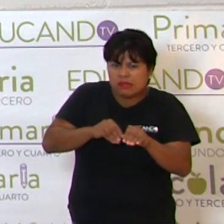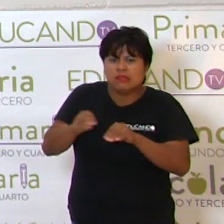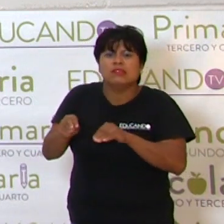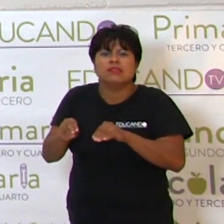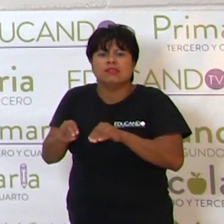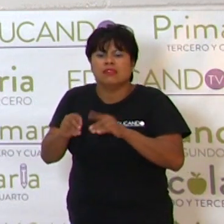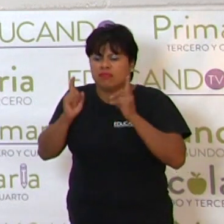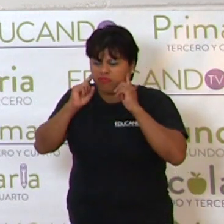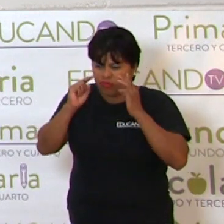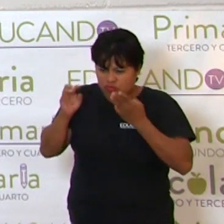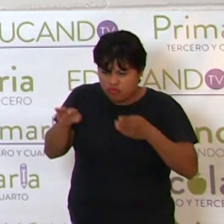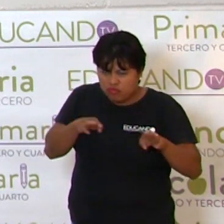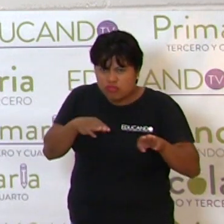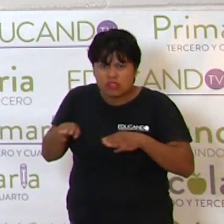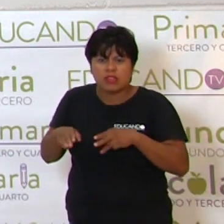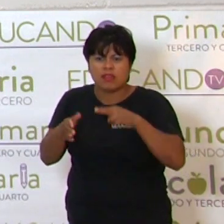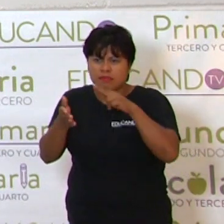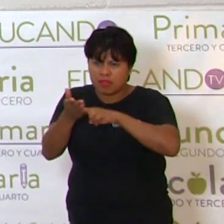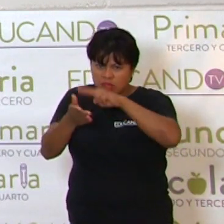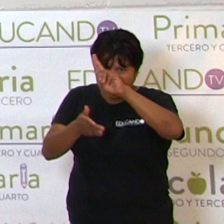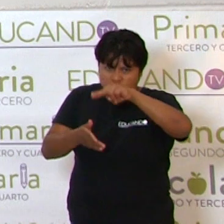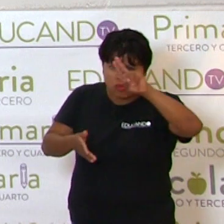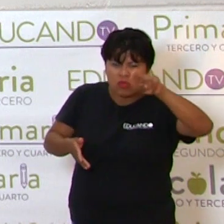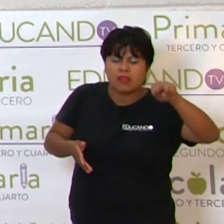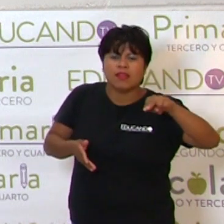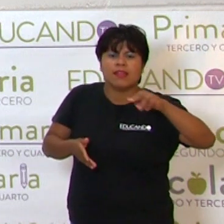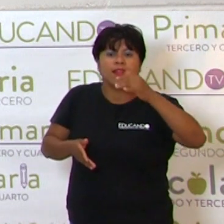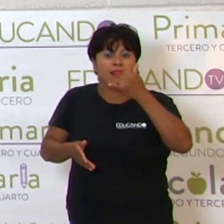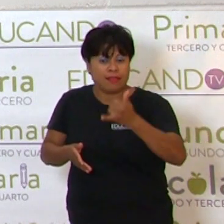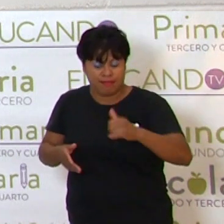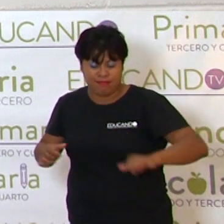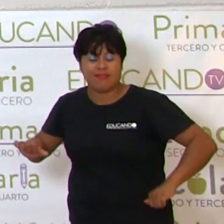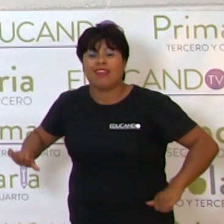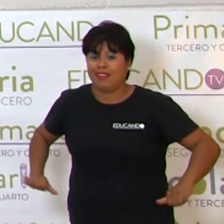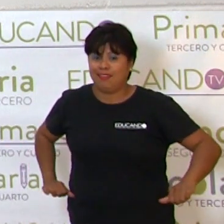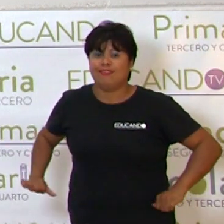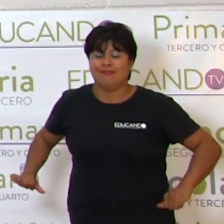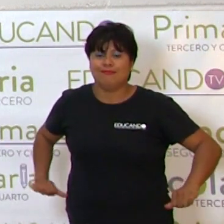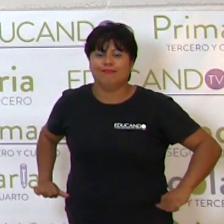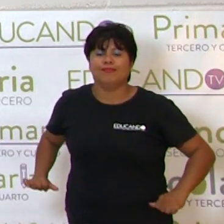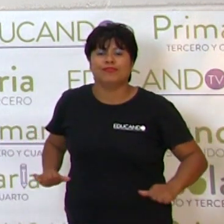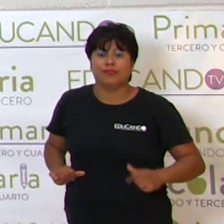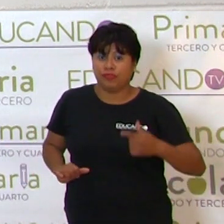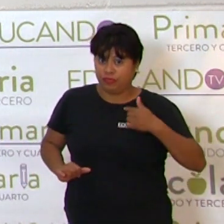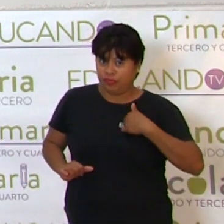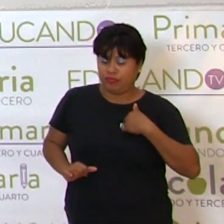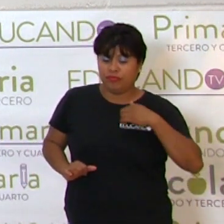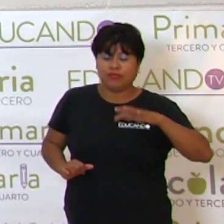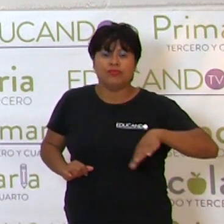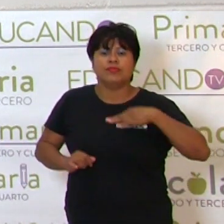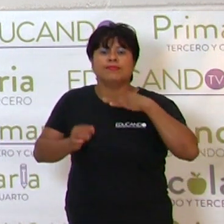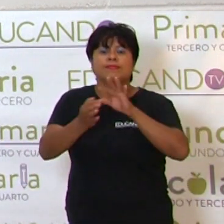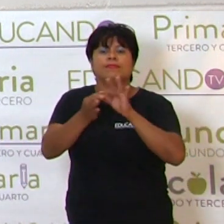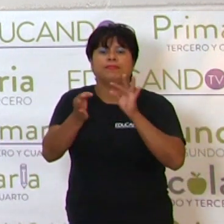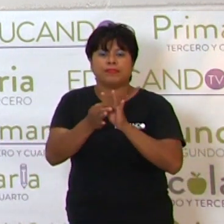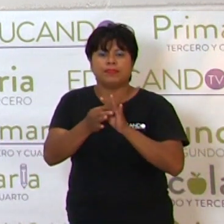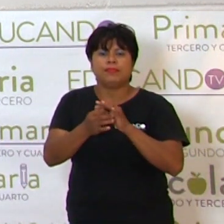la música, la pintura y el teatro. Y yo les decía entonces